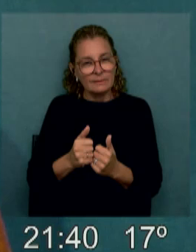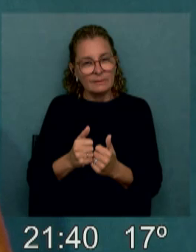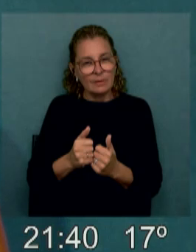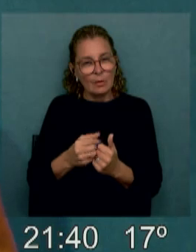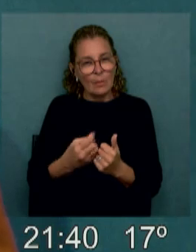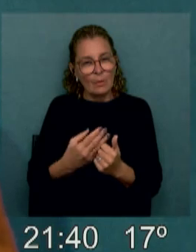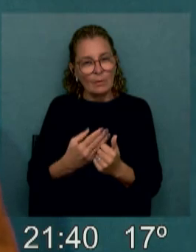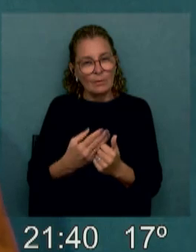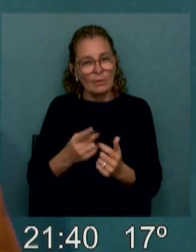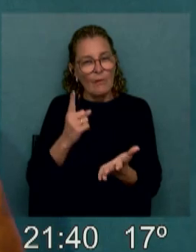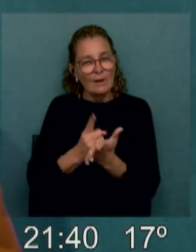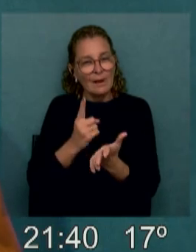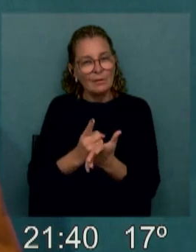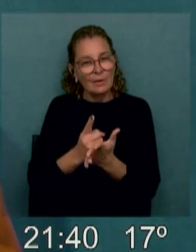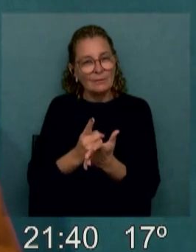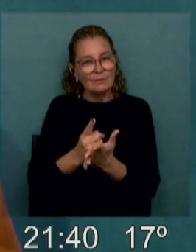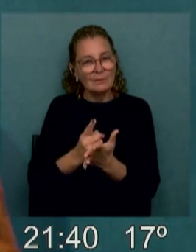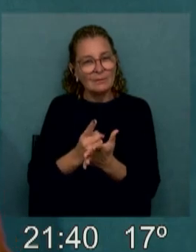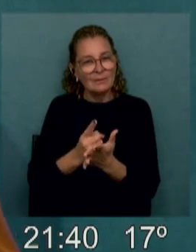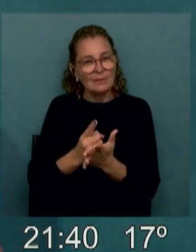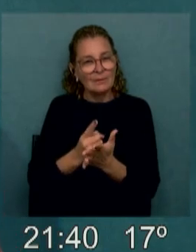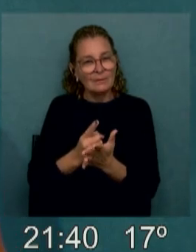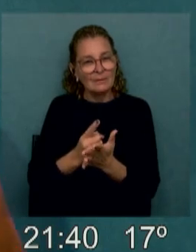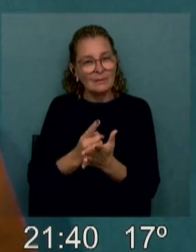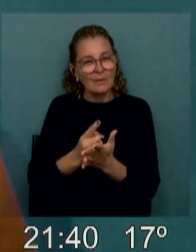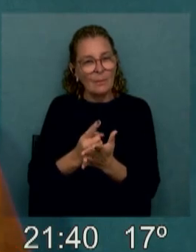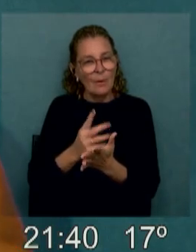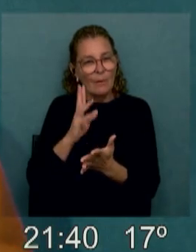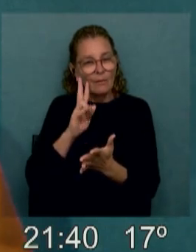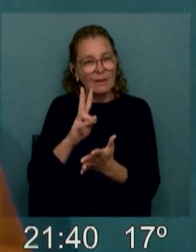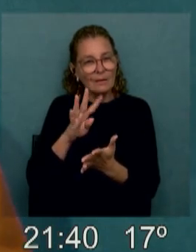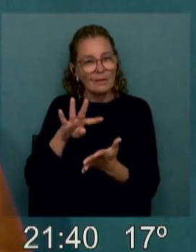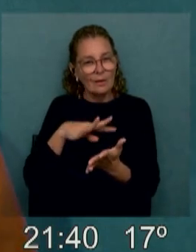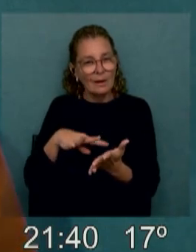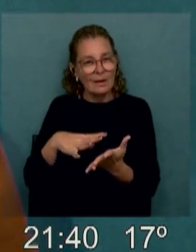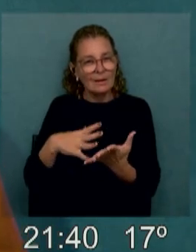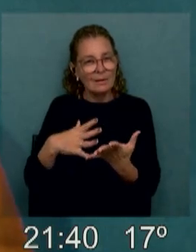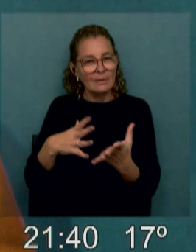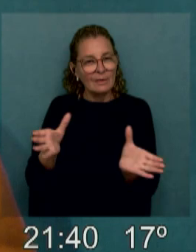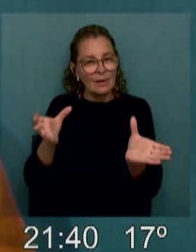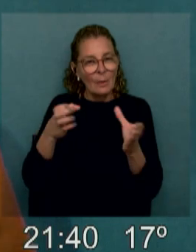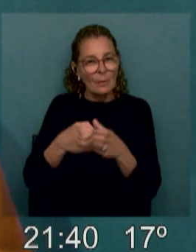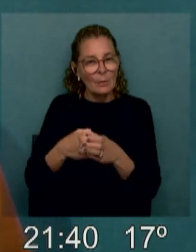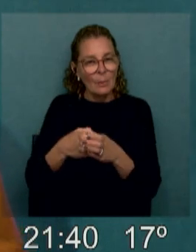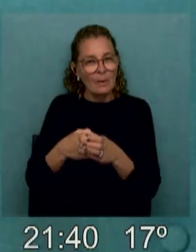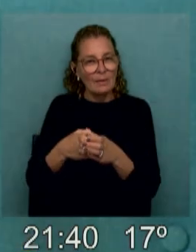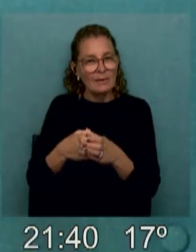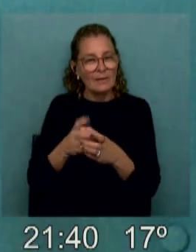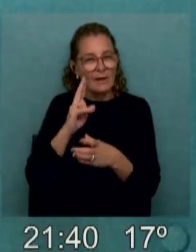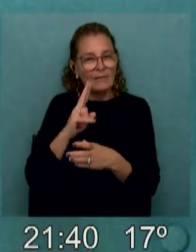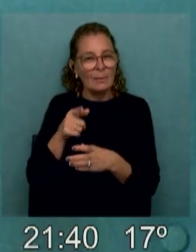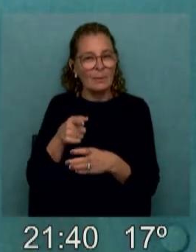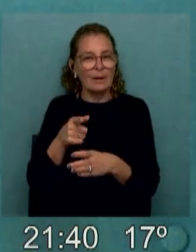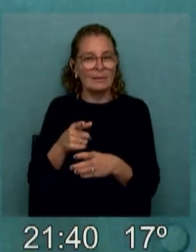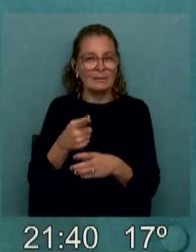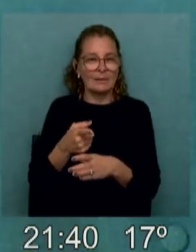como el reto o la obligación de tratar de leer un poco lo que pasa en el grupo. Es que eso es lo que nos pone por ahí.